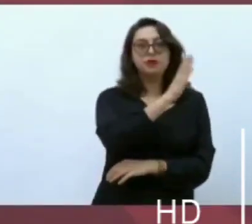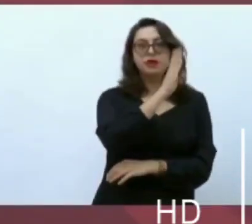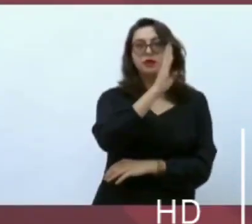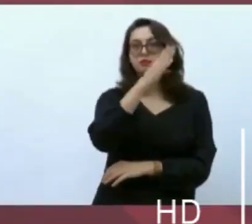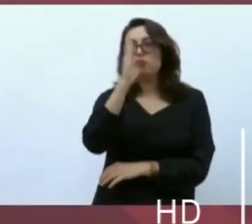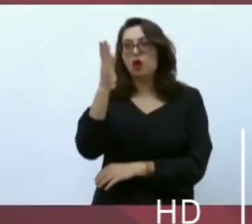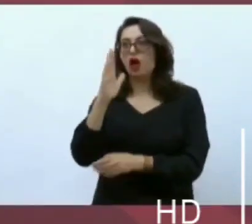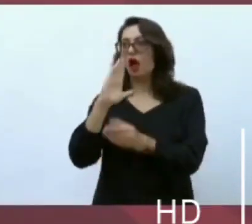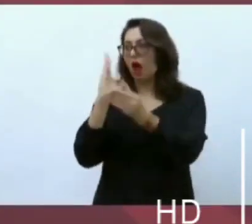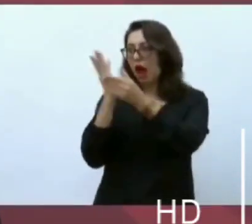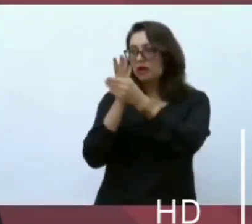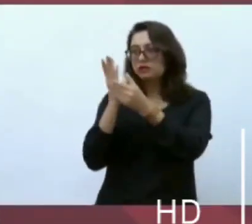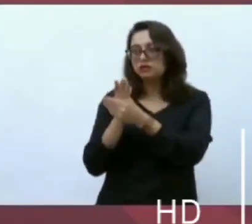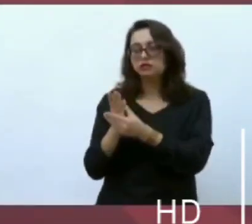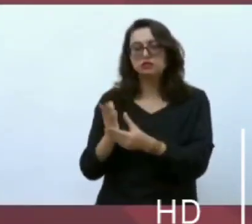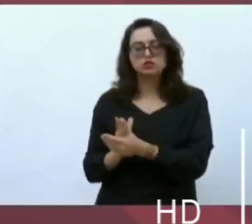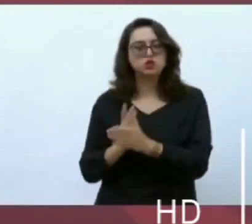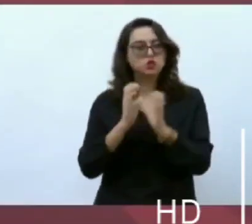archivos.